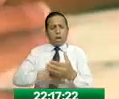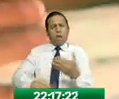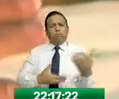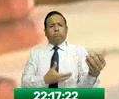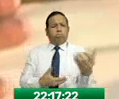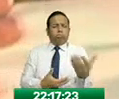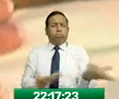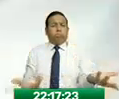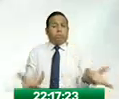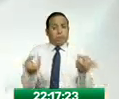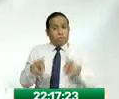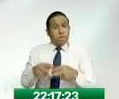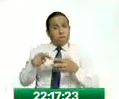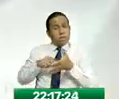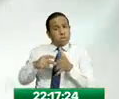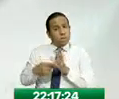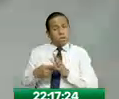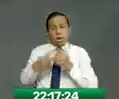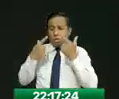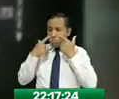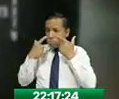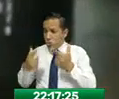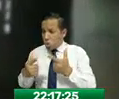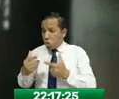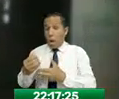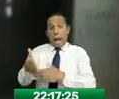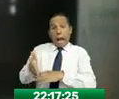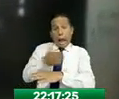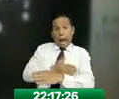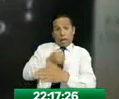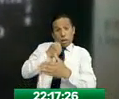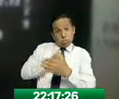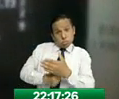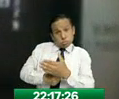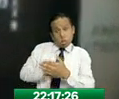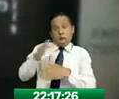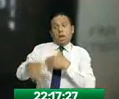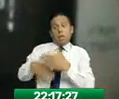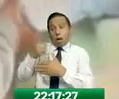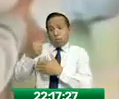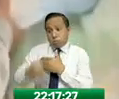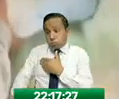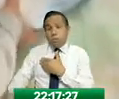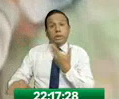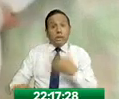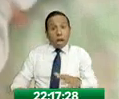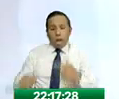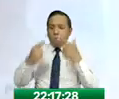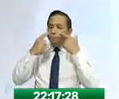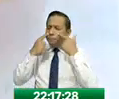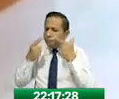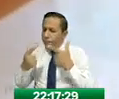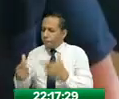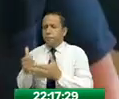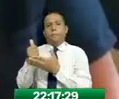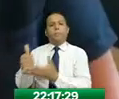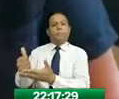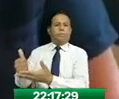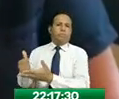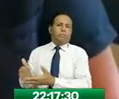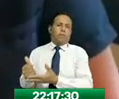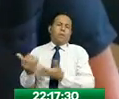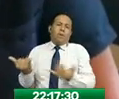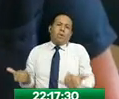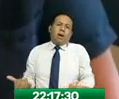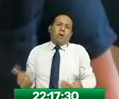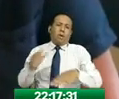humanizada del parto, controles pre y postnatales, mismos servicios de salud que se han visto afectados en la emergencia sanitaria. Muy pocos